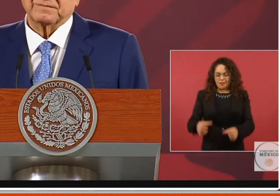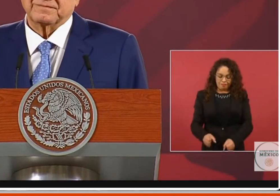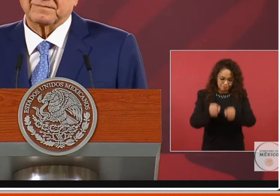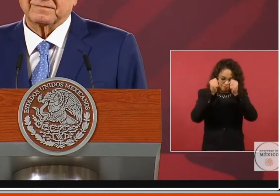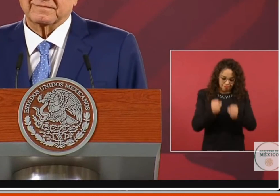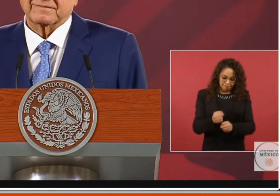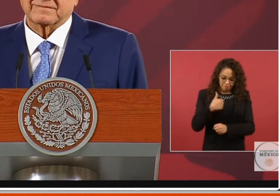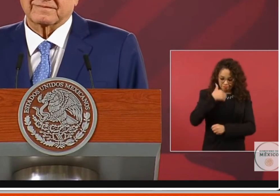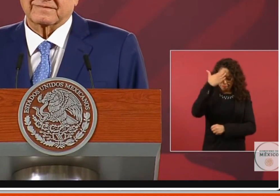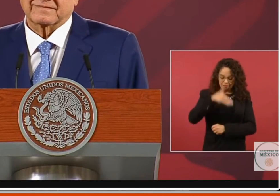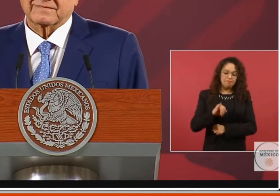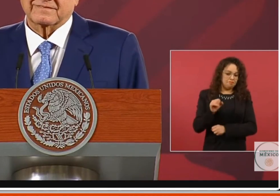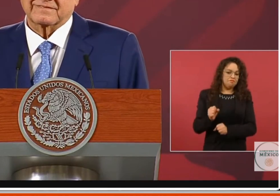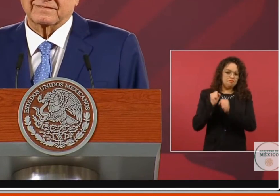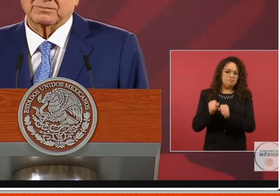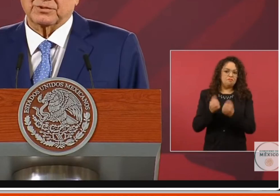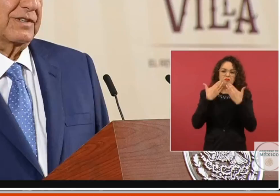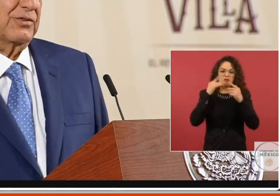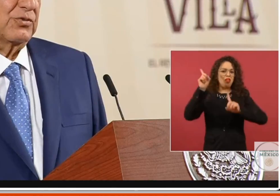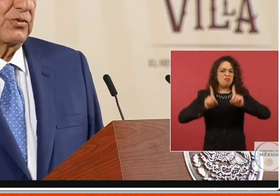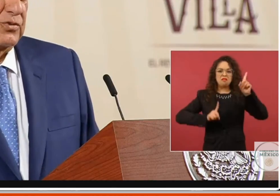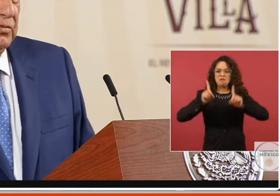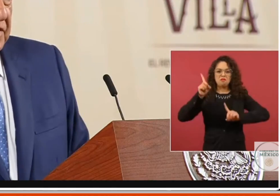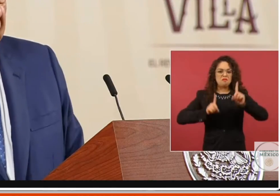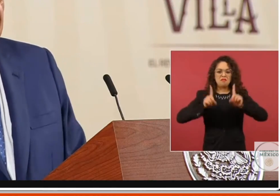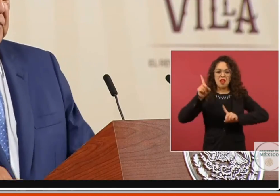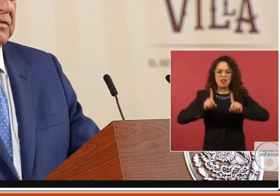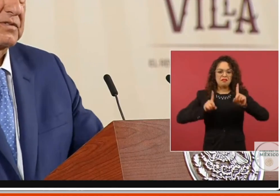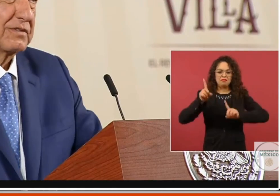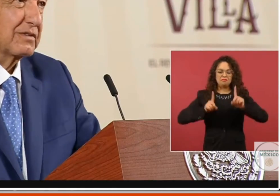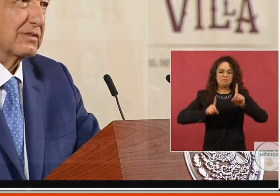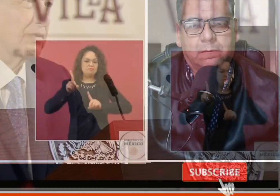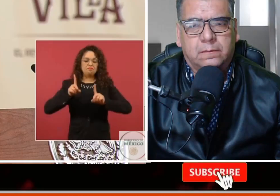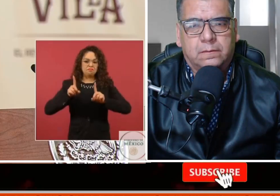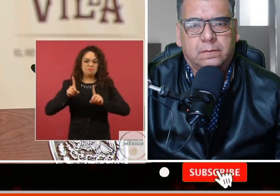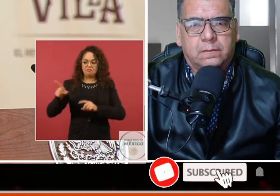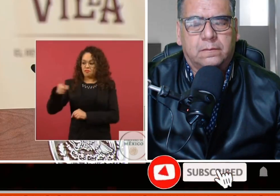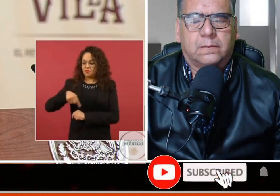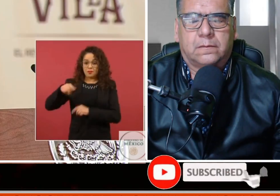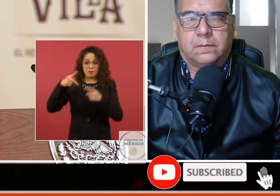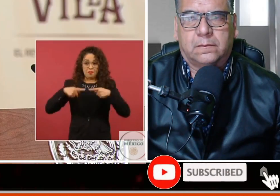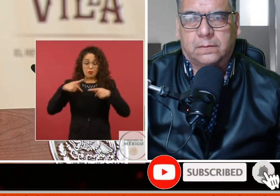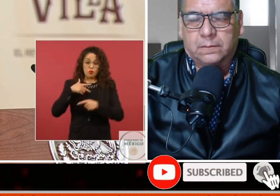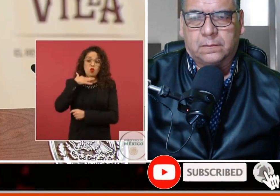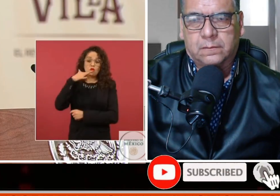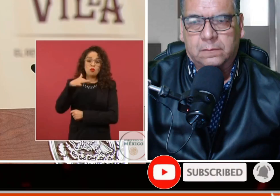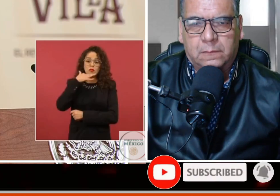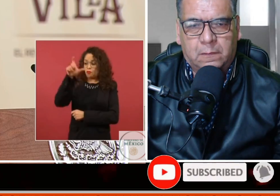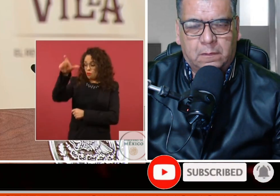porque los conozco bien a los corruptos